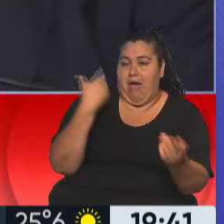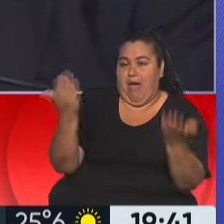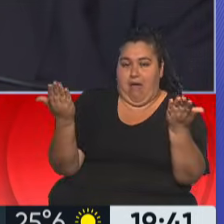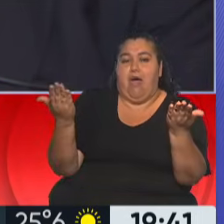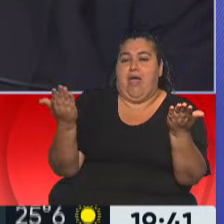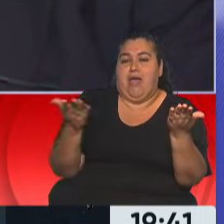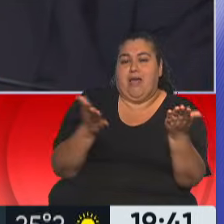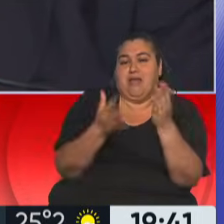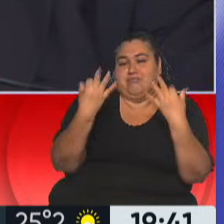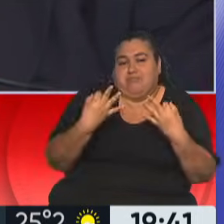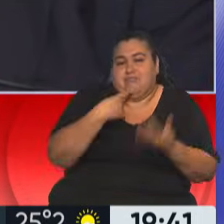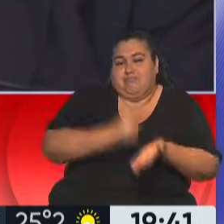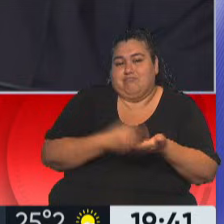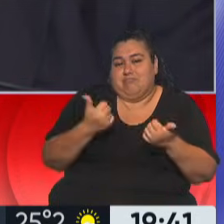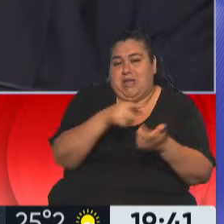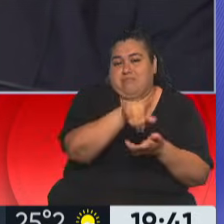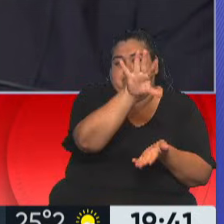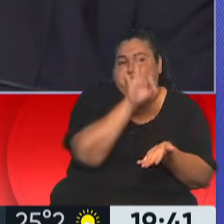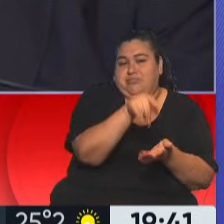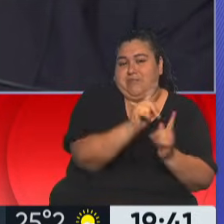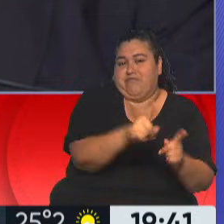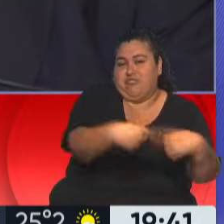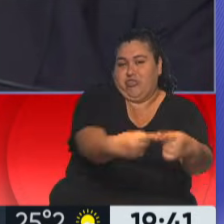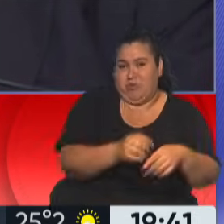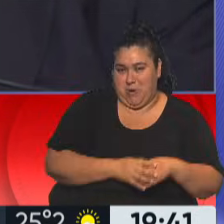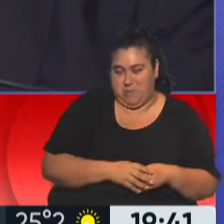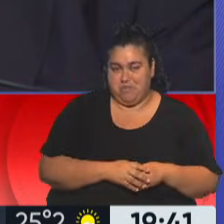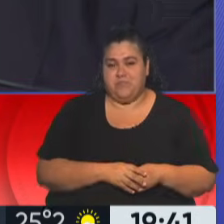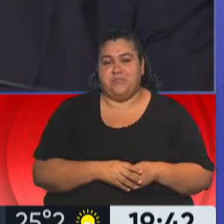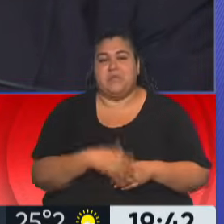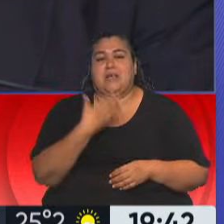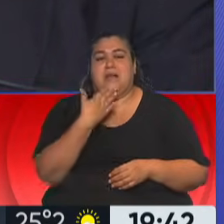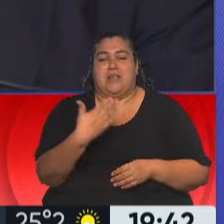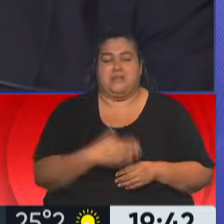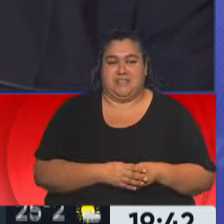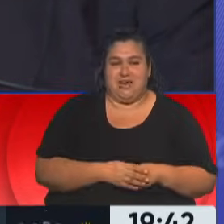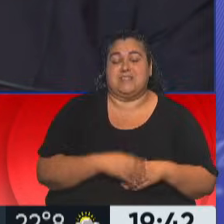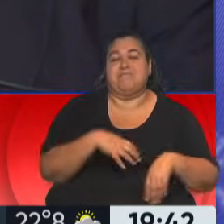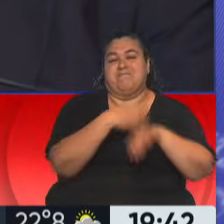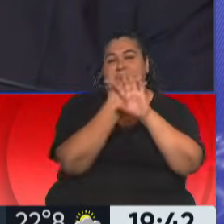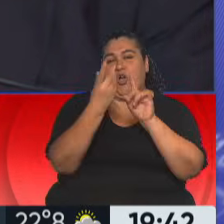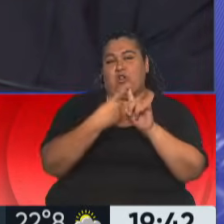¿no? Es decir, la apuesta por esta continuidad. Bien, Juan, muchísimas gracias por esta comunicación con la televisión